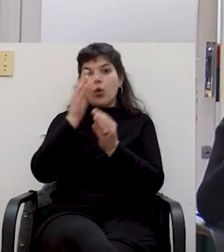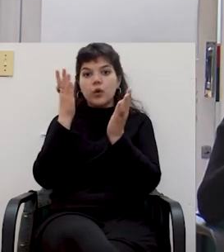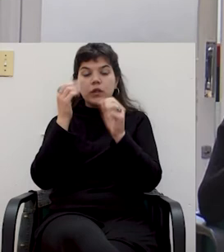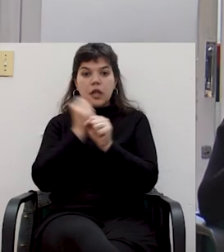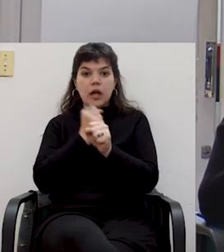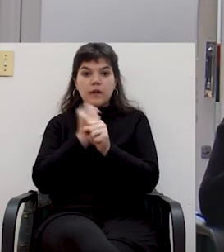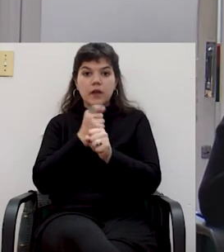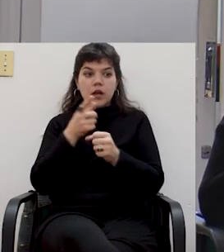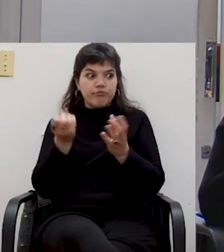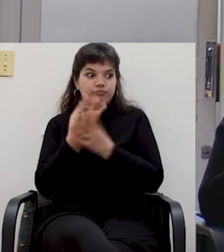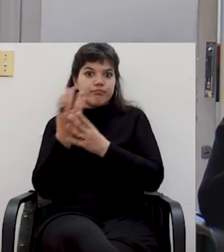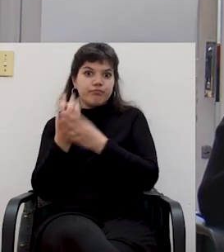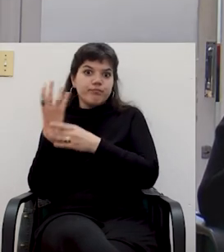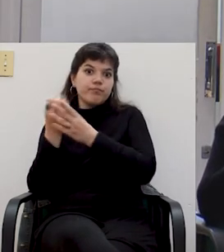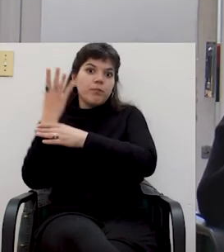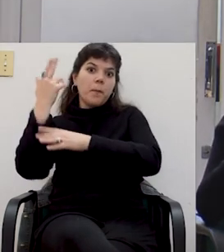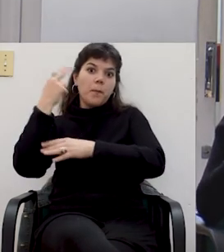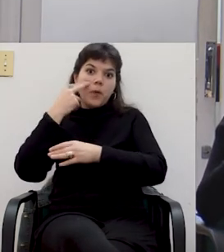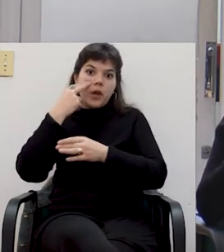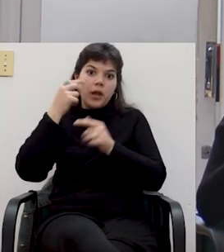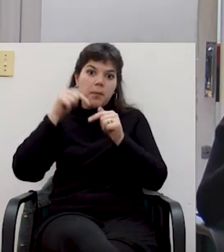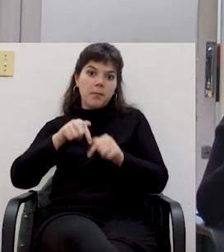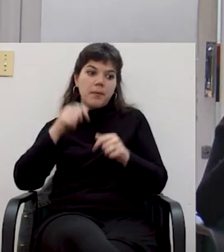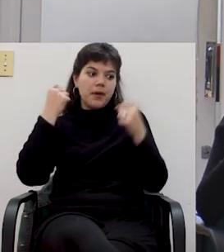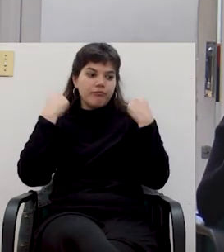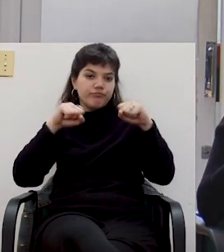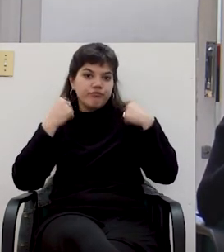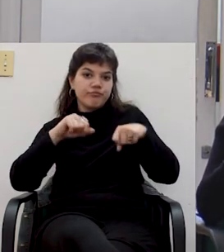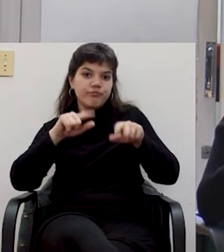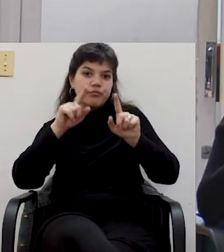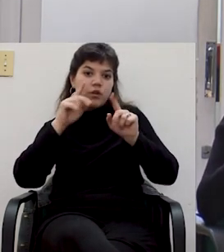generan problemas en los ejercicios del rol